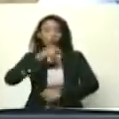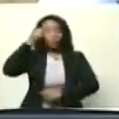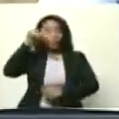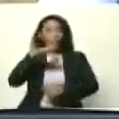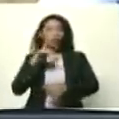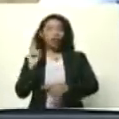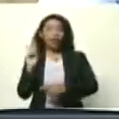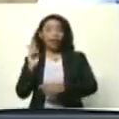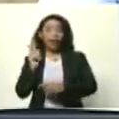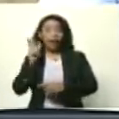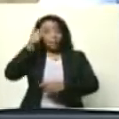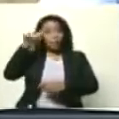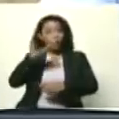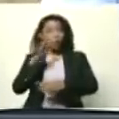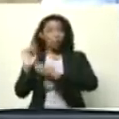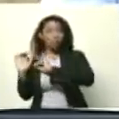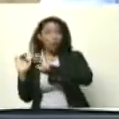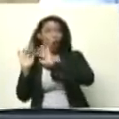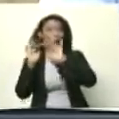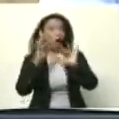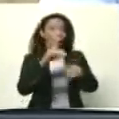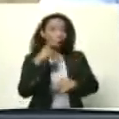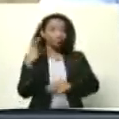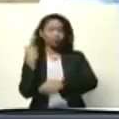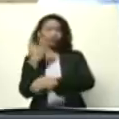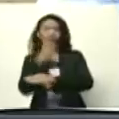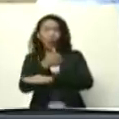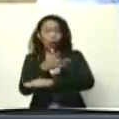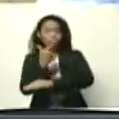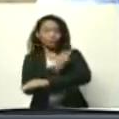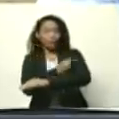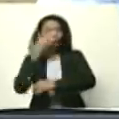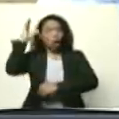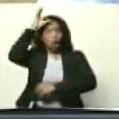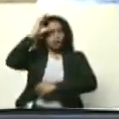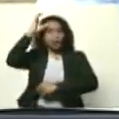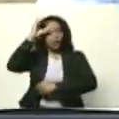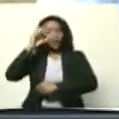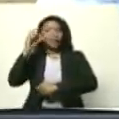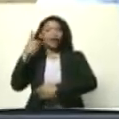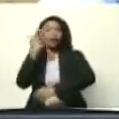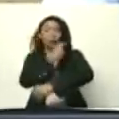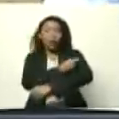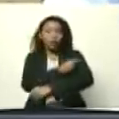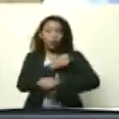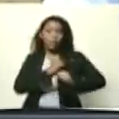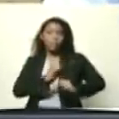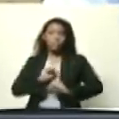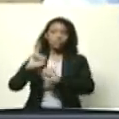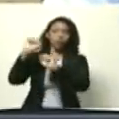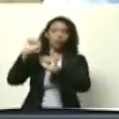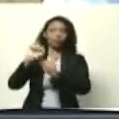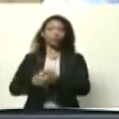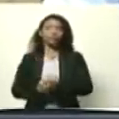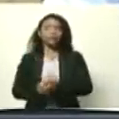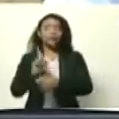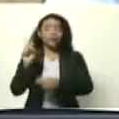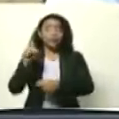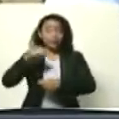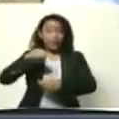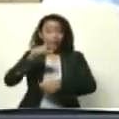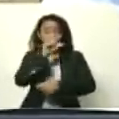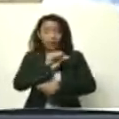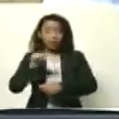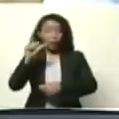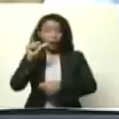que acudió masivamente como corresponde, con mucha conciencia a vacunarse. Y en esta Semana Mayor, en todos